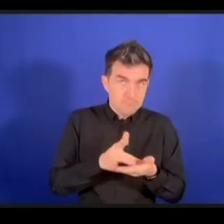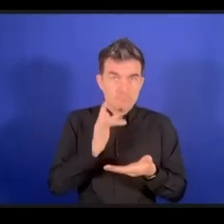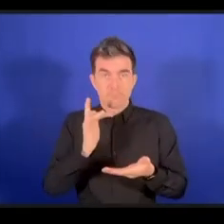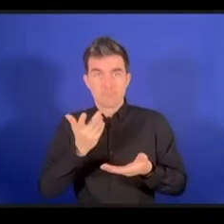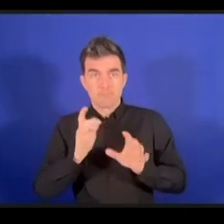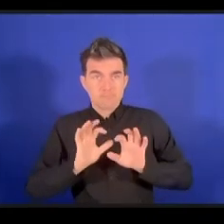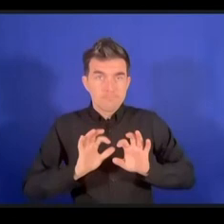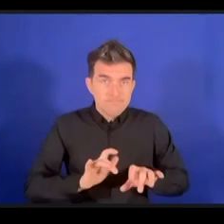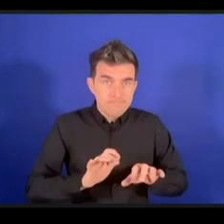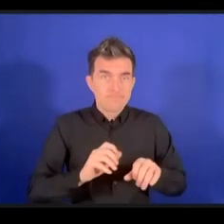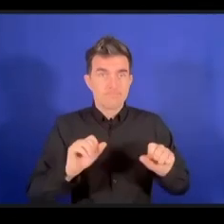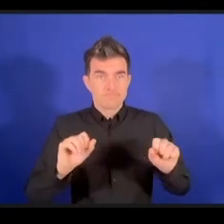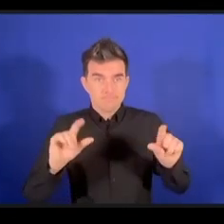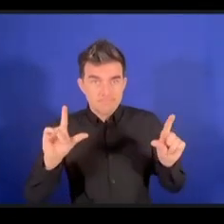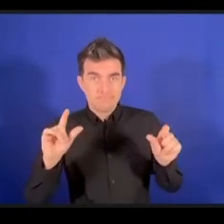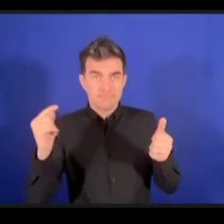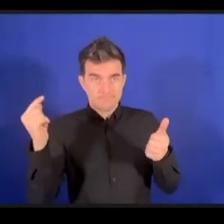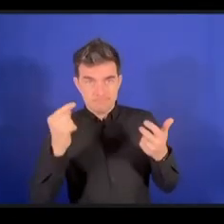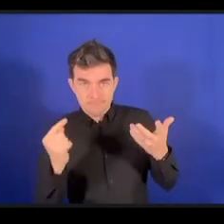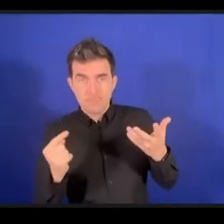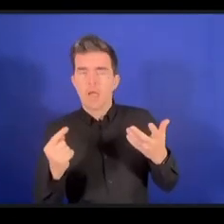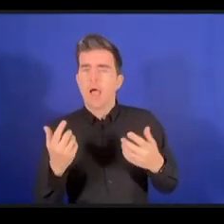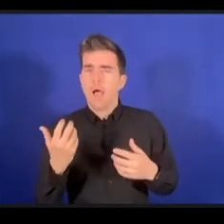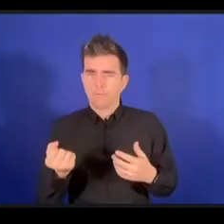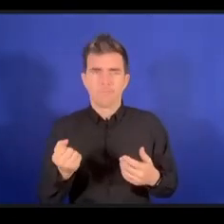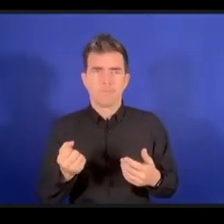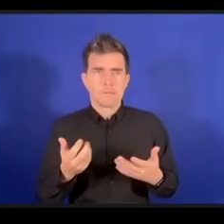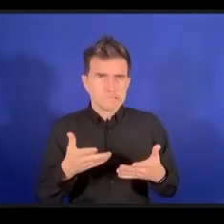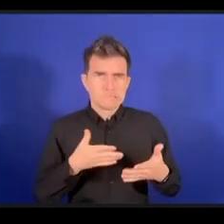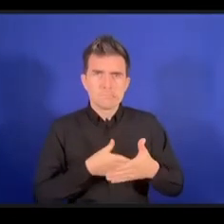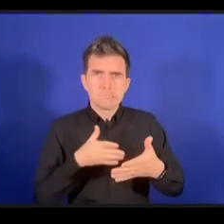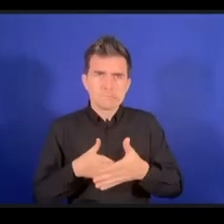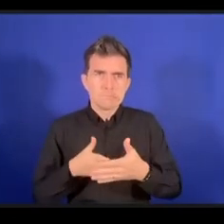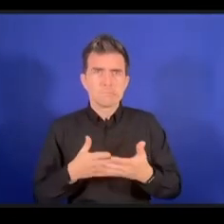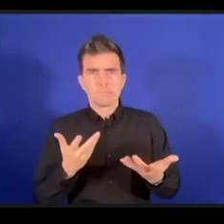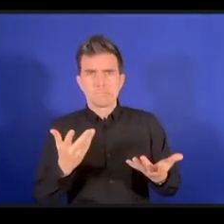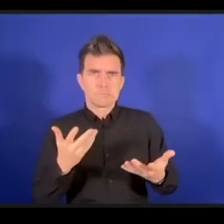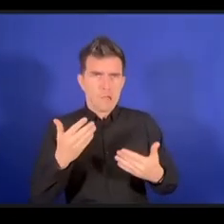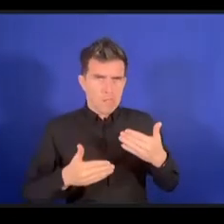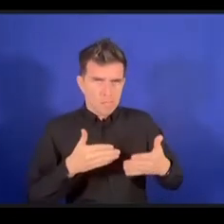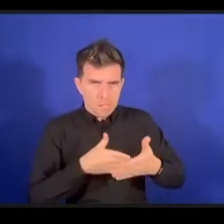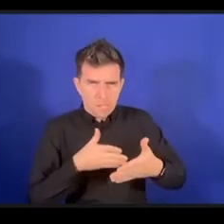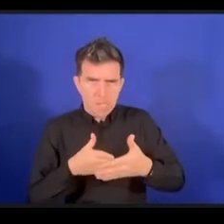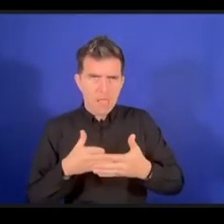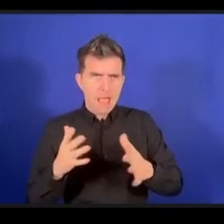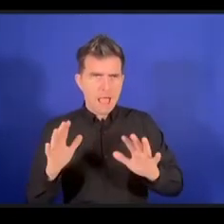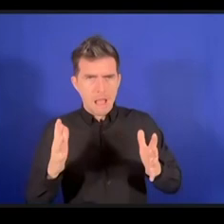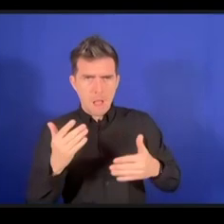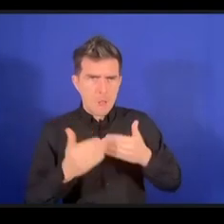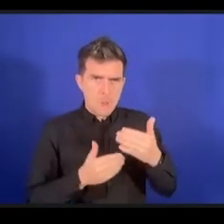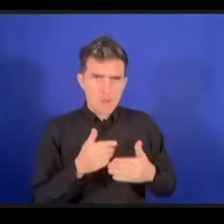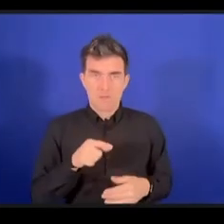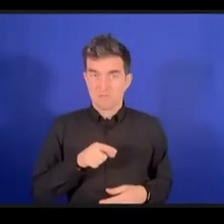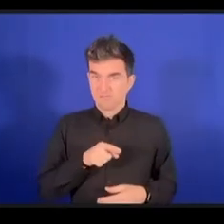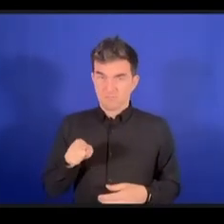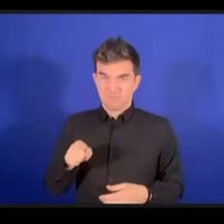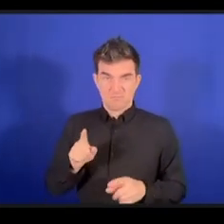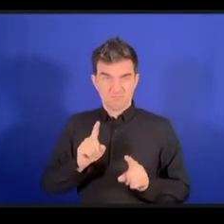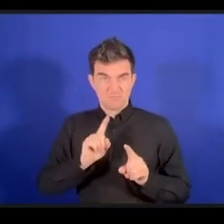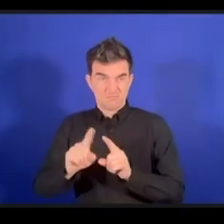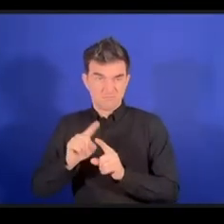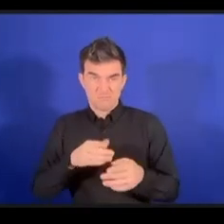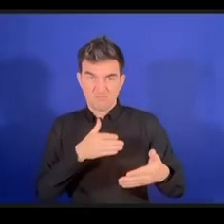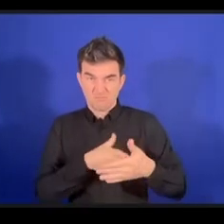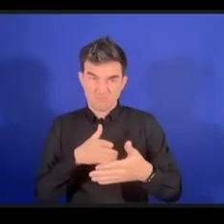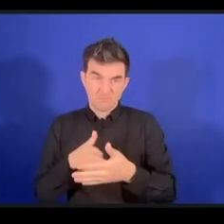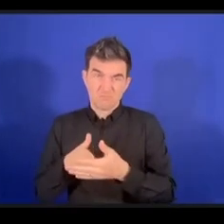quizás quedan imposibilitados para participar en espacios en línea y debido a esto